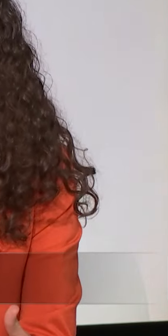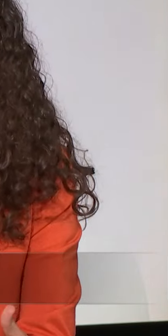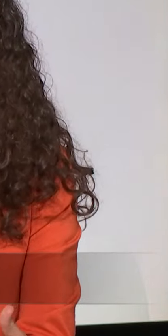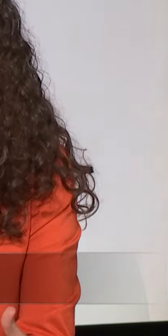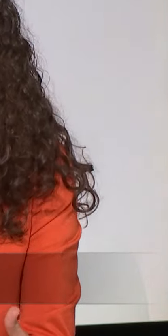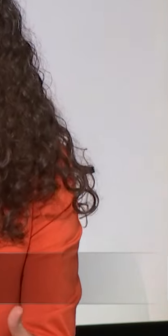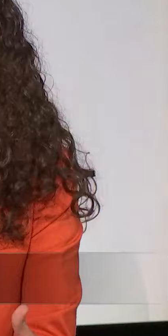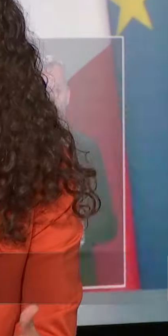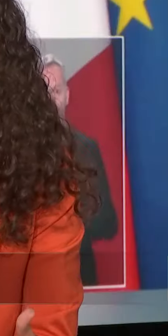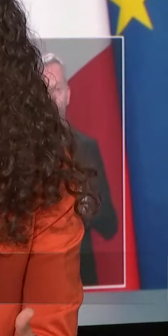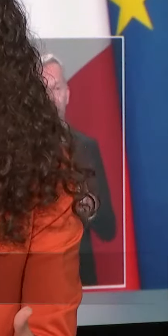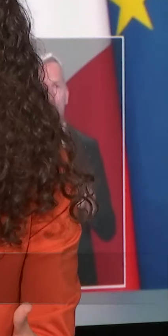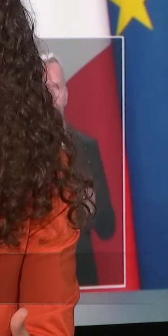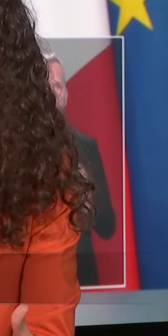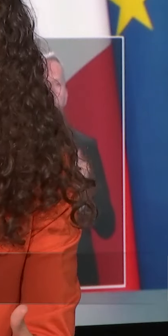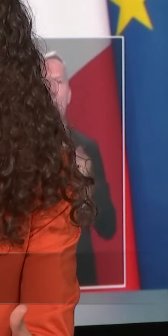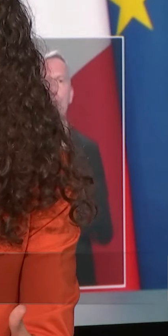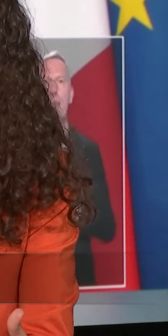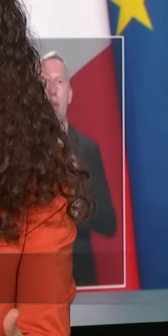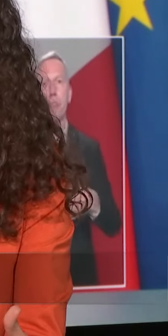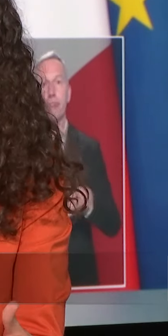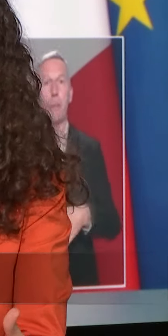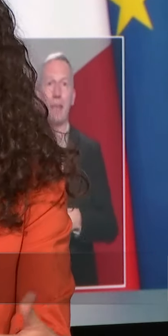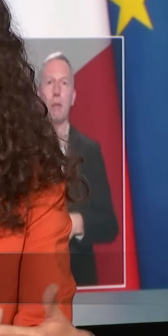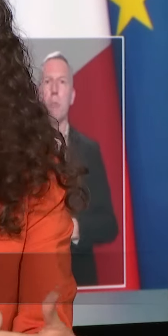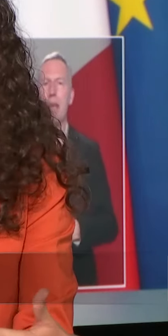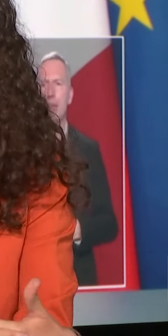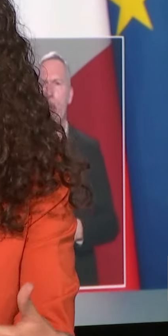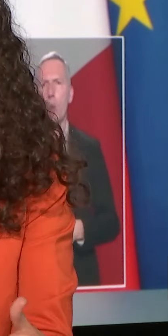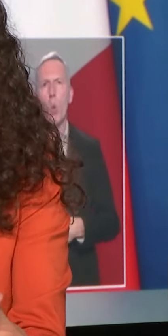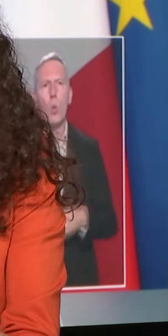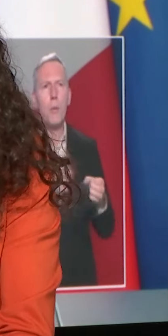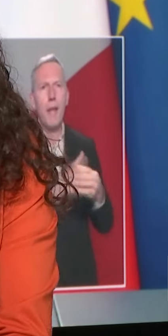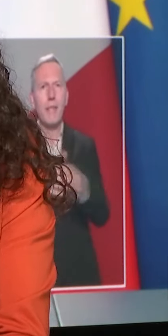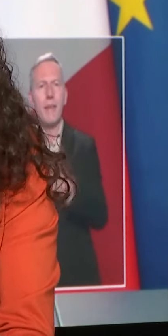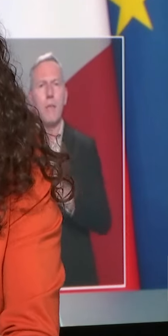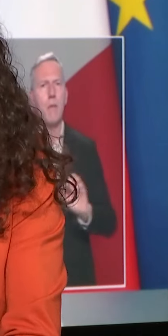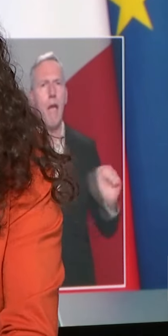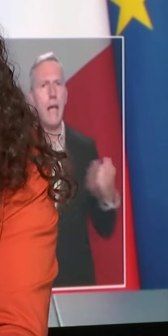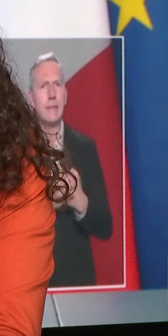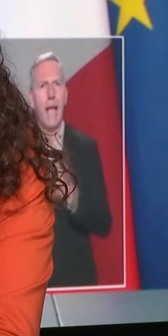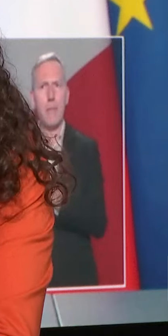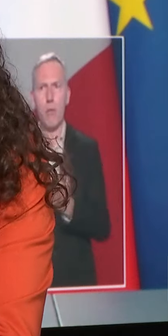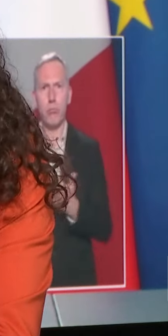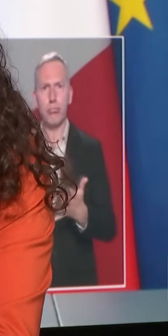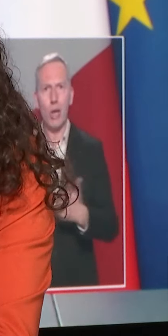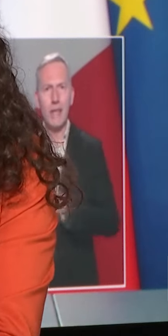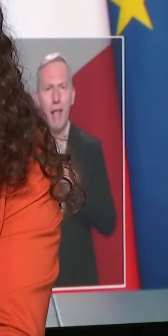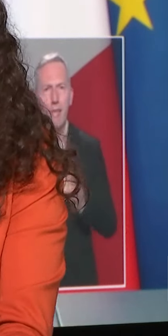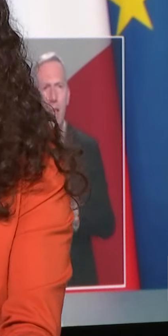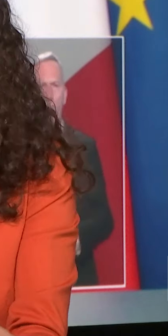a han apelado al miedo de que gobierne la extrema derecha para precisamente conseguir que la gente les vote a ellos y no la extrema